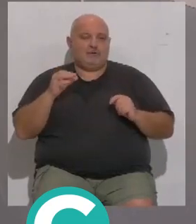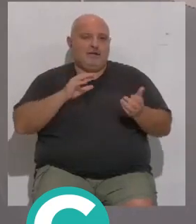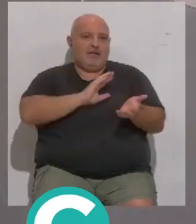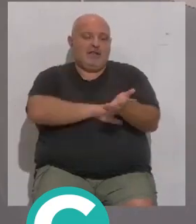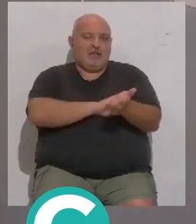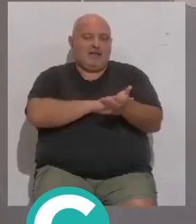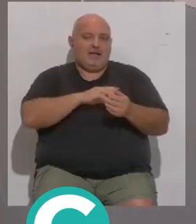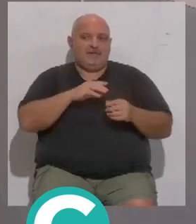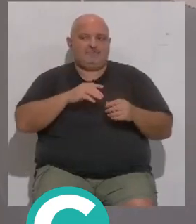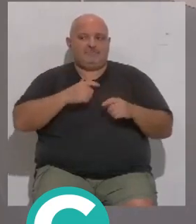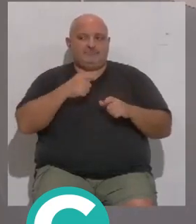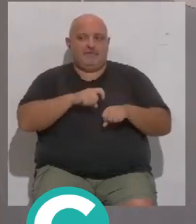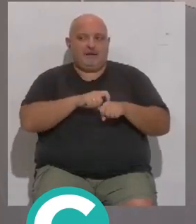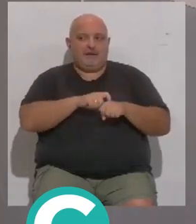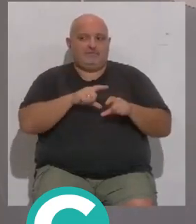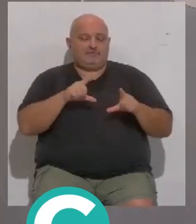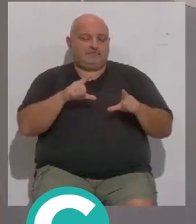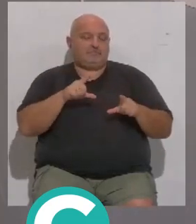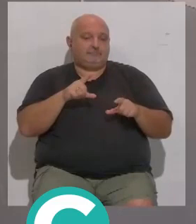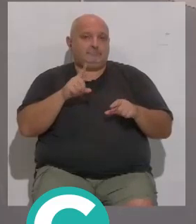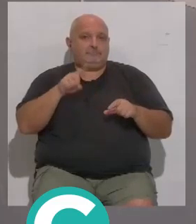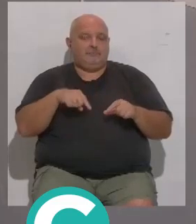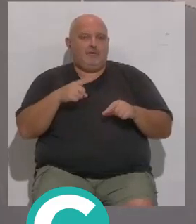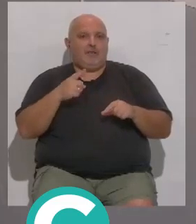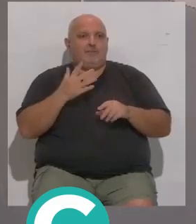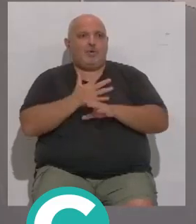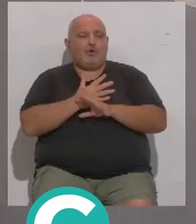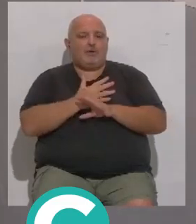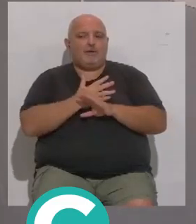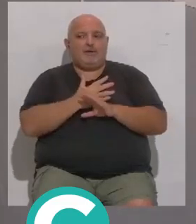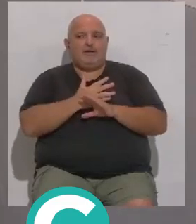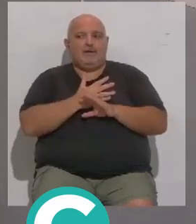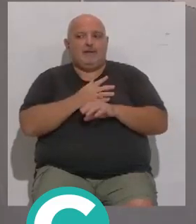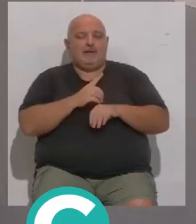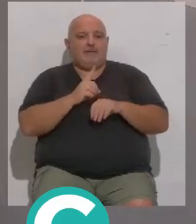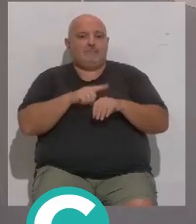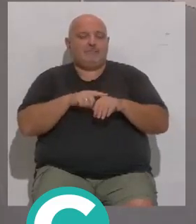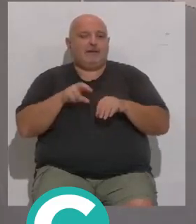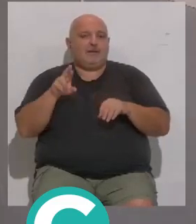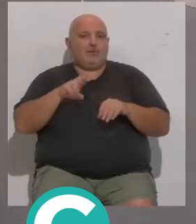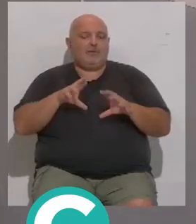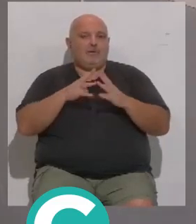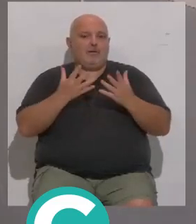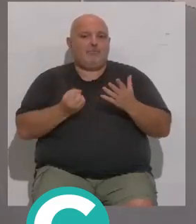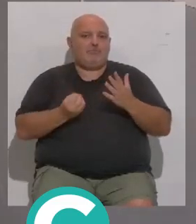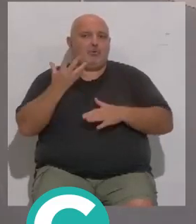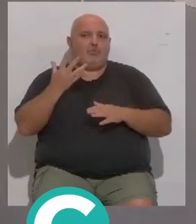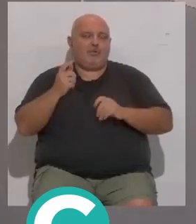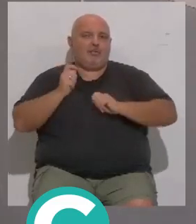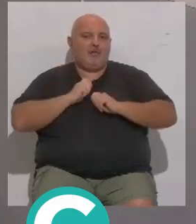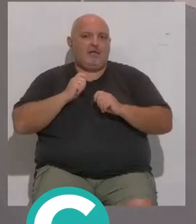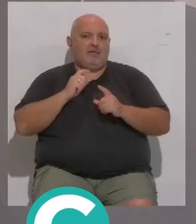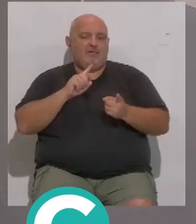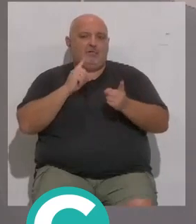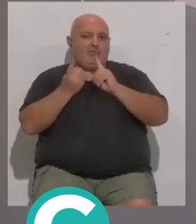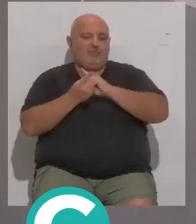izquierda en esa titularidad, pero son jugadores que a la hora de recuperar el balón te pueden crear daño al contragolpe,